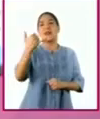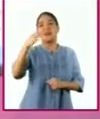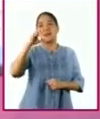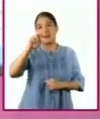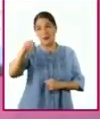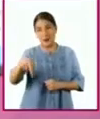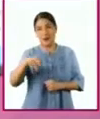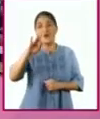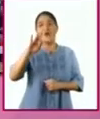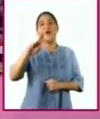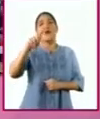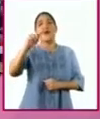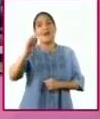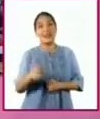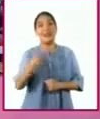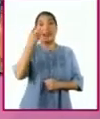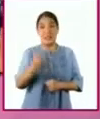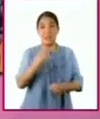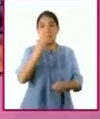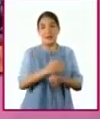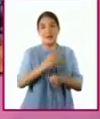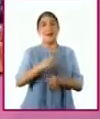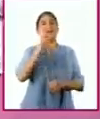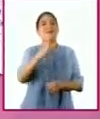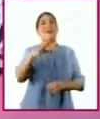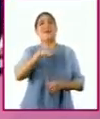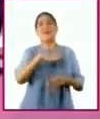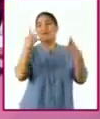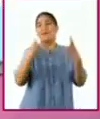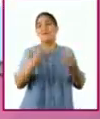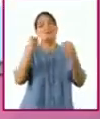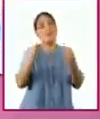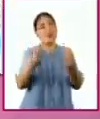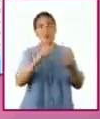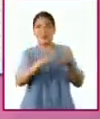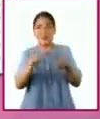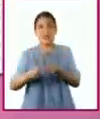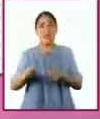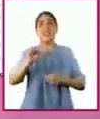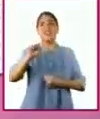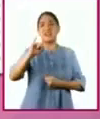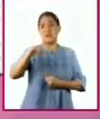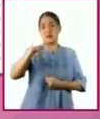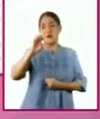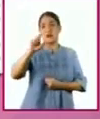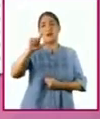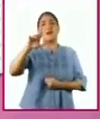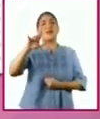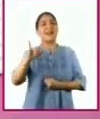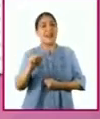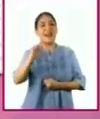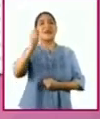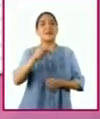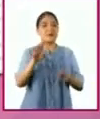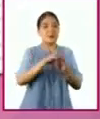la fuente, que en este caso tiene más de una. La simbología muestra rasgos